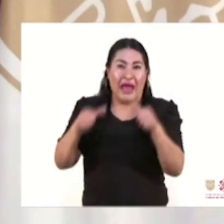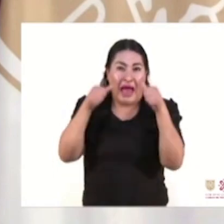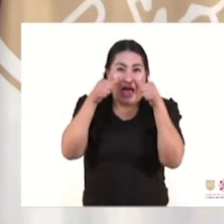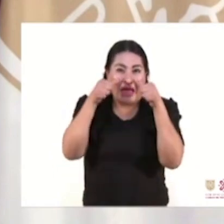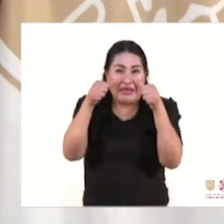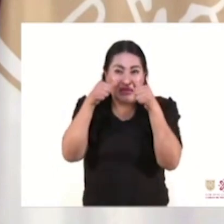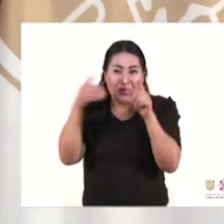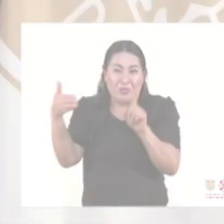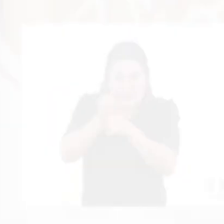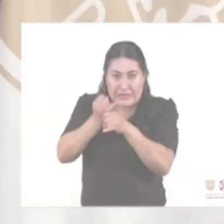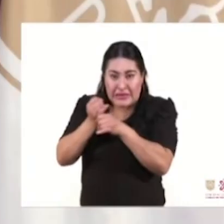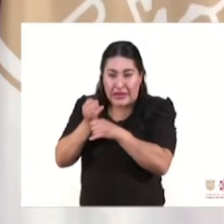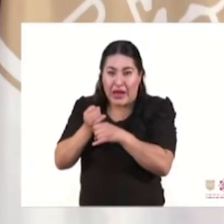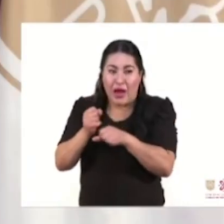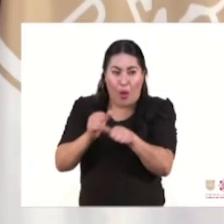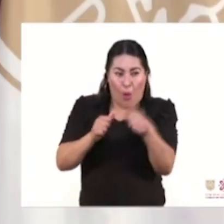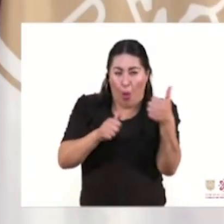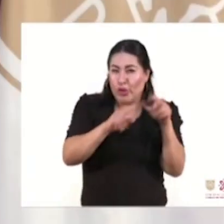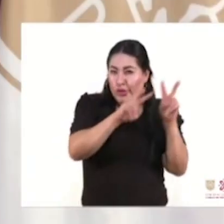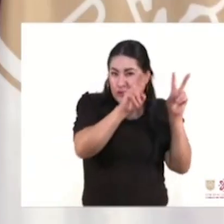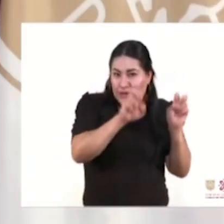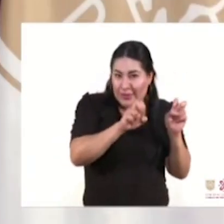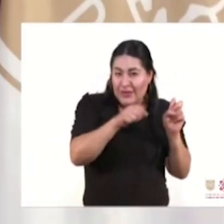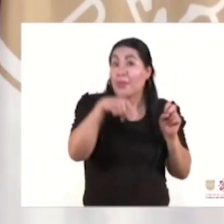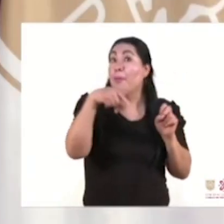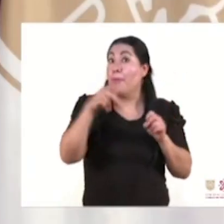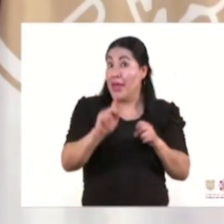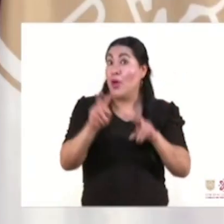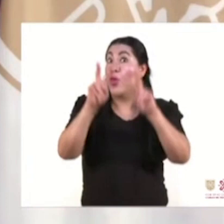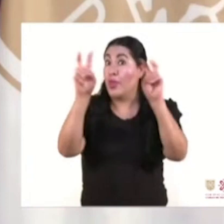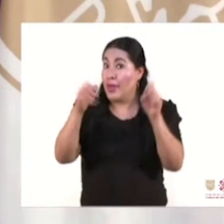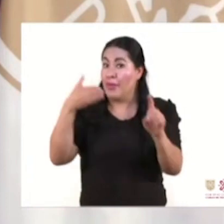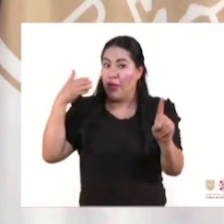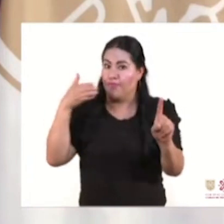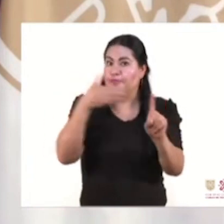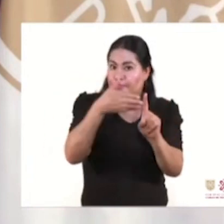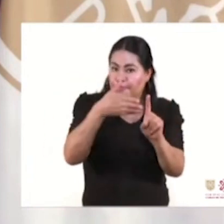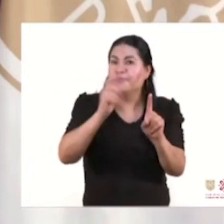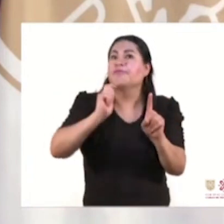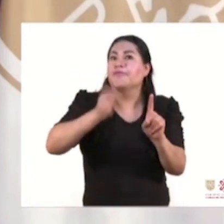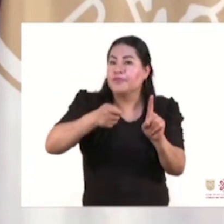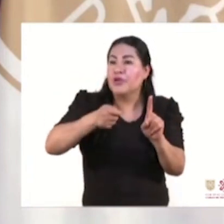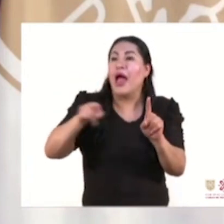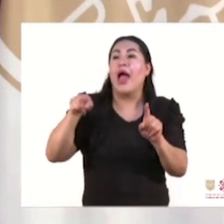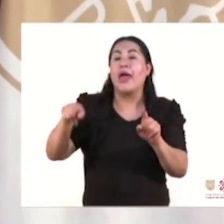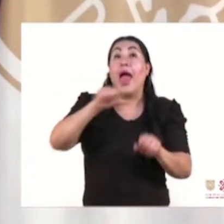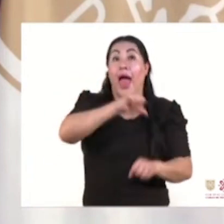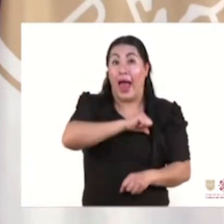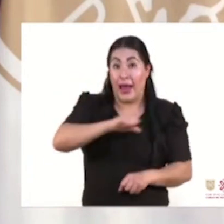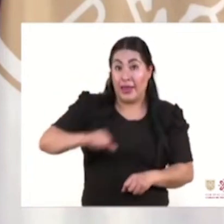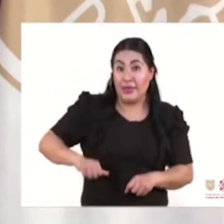las acusaciones. El tema central, pues es que en la alcaldía Benito Juárez,